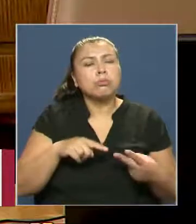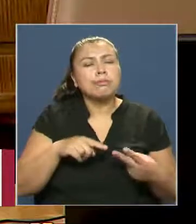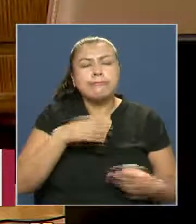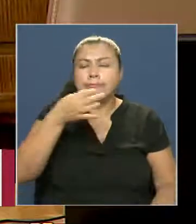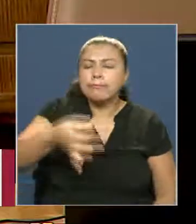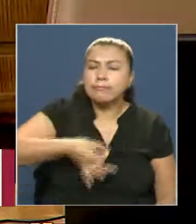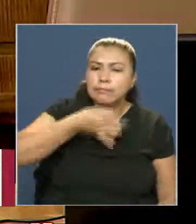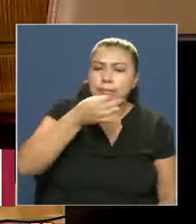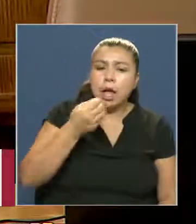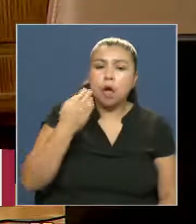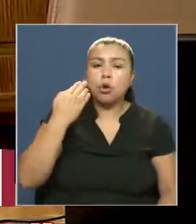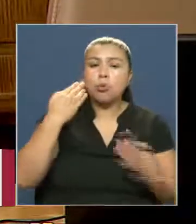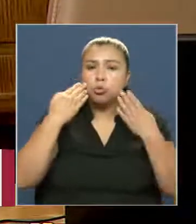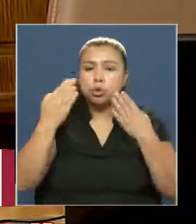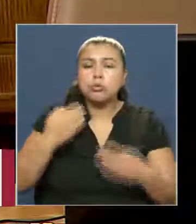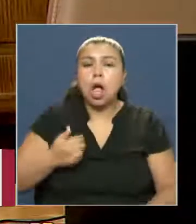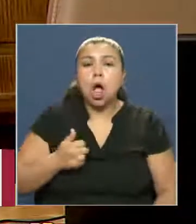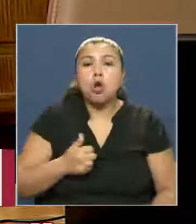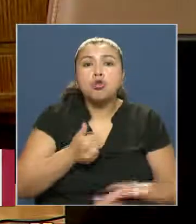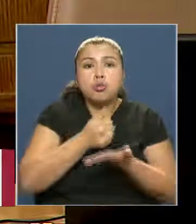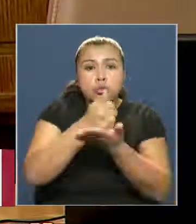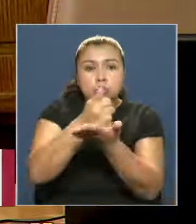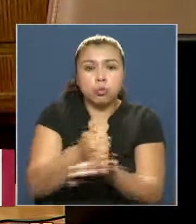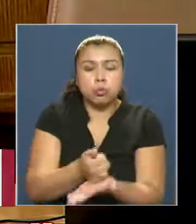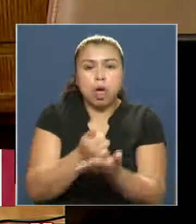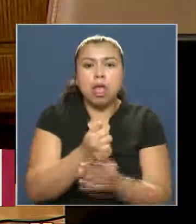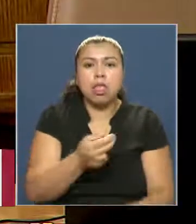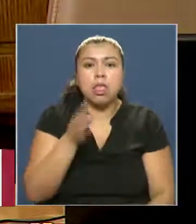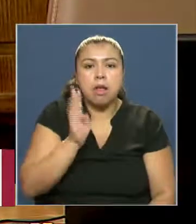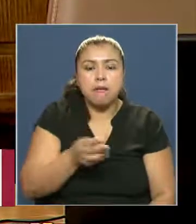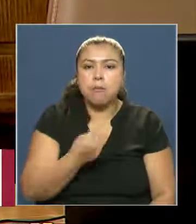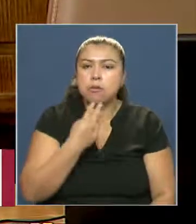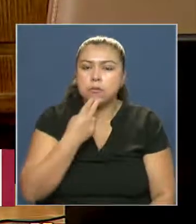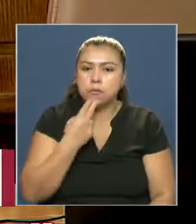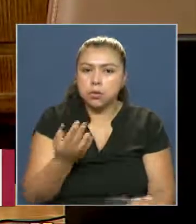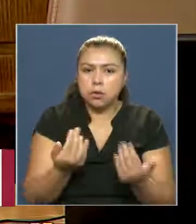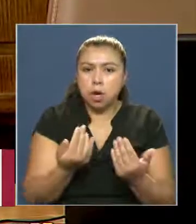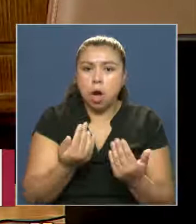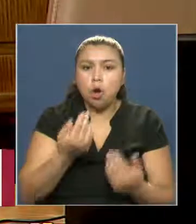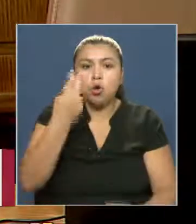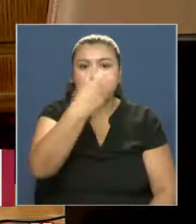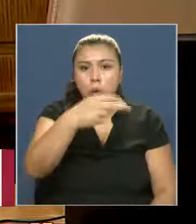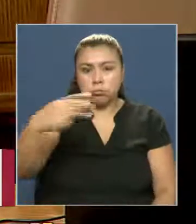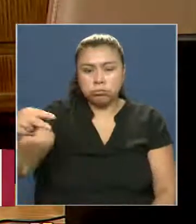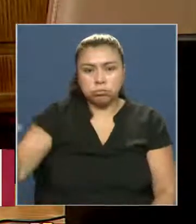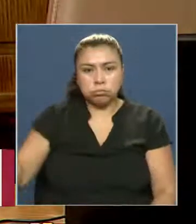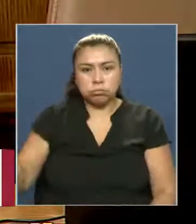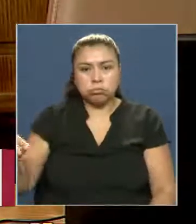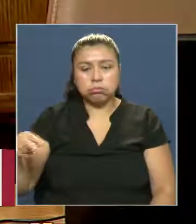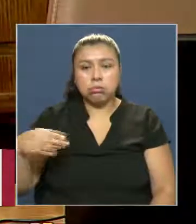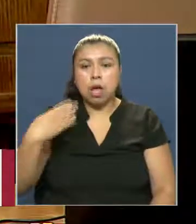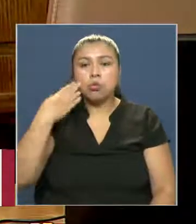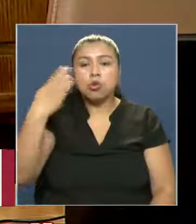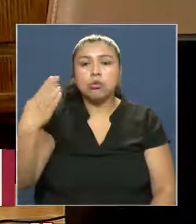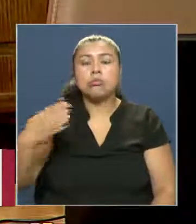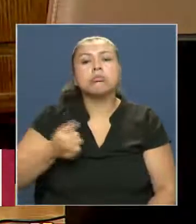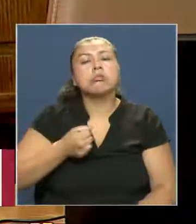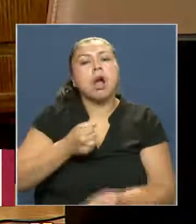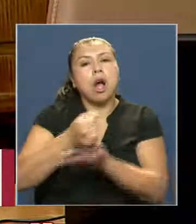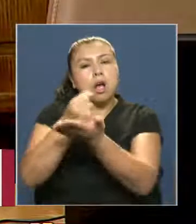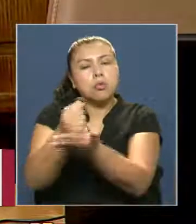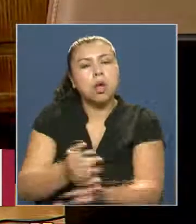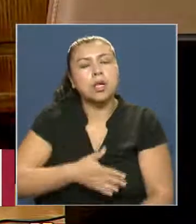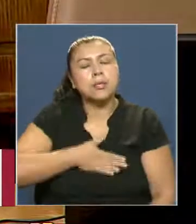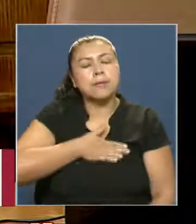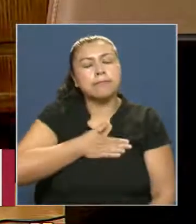elocuencia solidaria: debemos vivir las necesidades como propias. Solidaridad es sentir